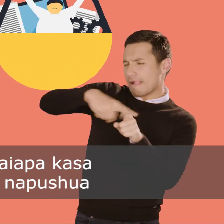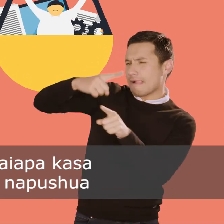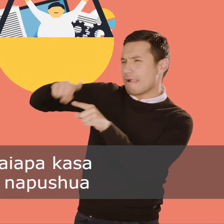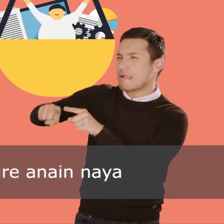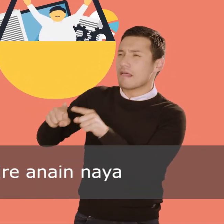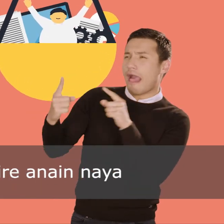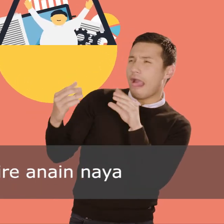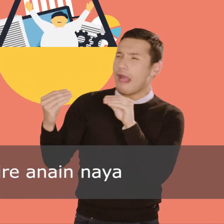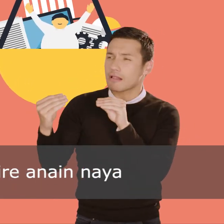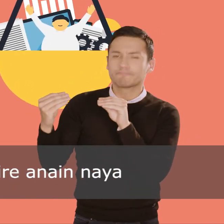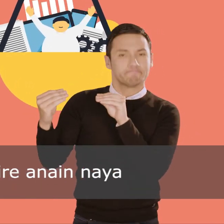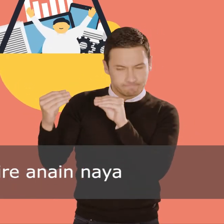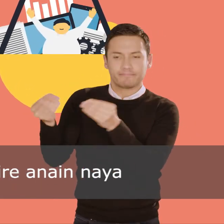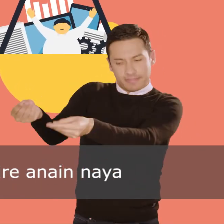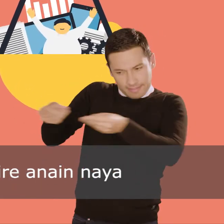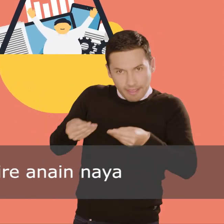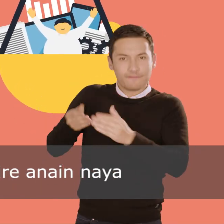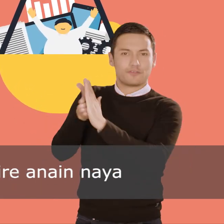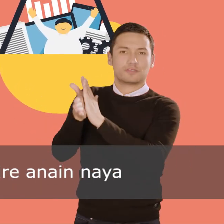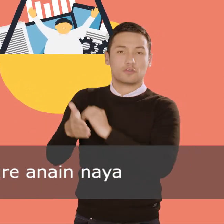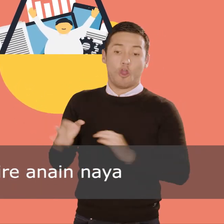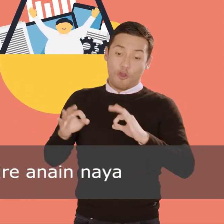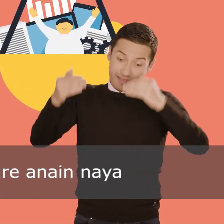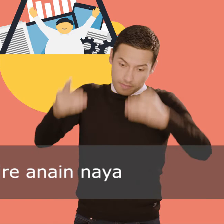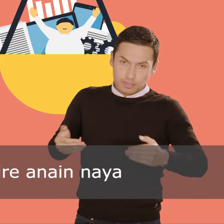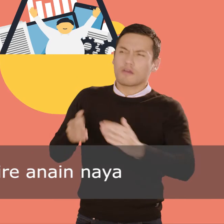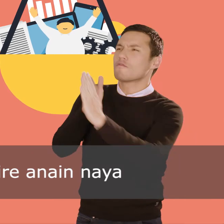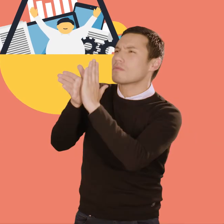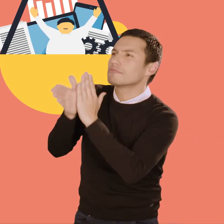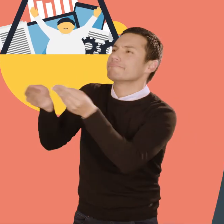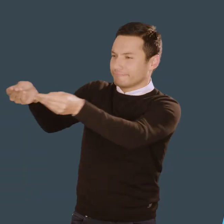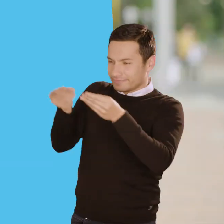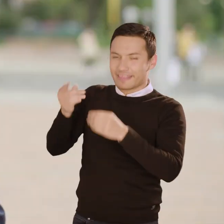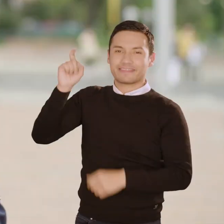personas que hablen otra lengua o se encuentren en condición de discapacidad.